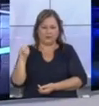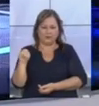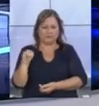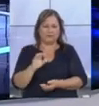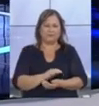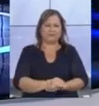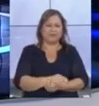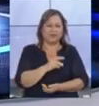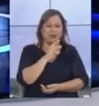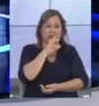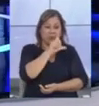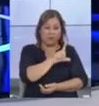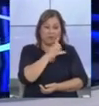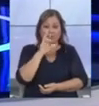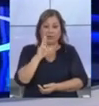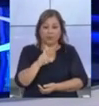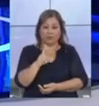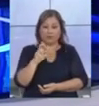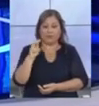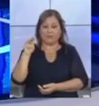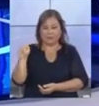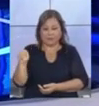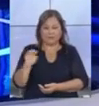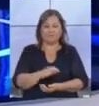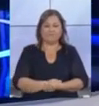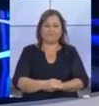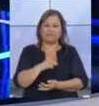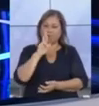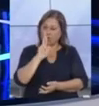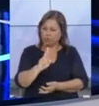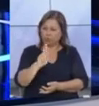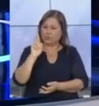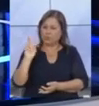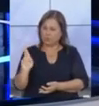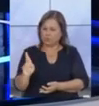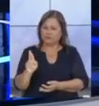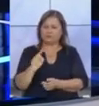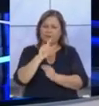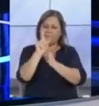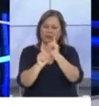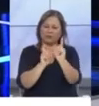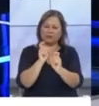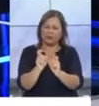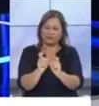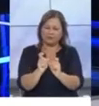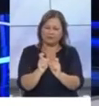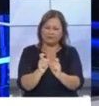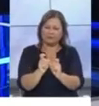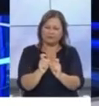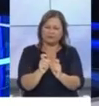lombana ruth jiménez rómulo qué hará usted rómulo roux